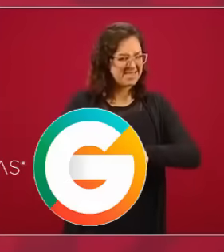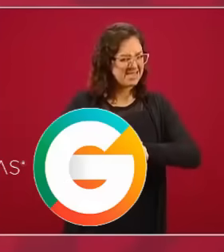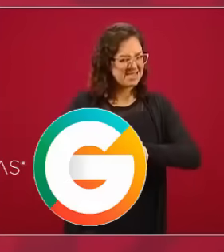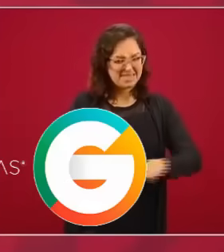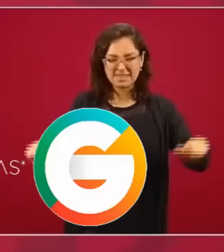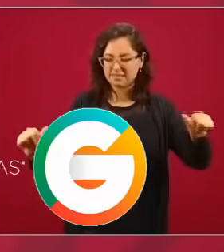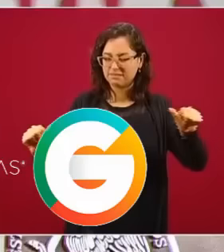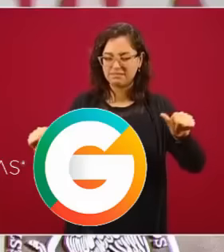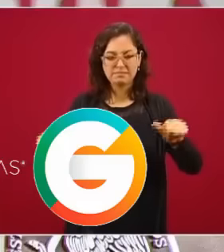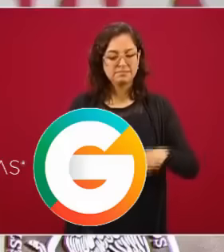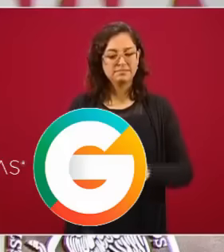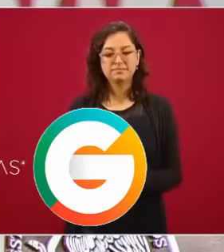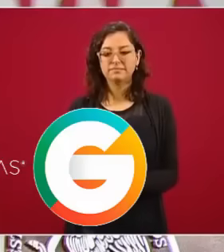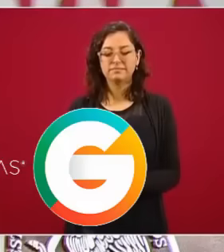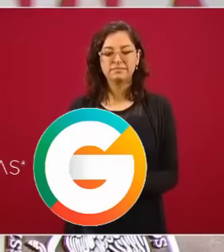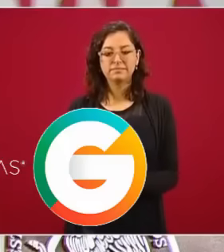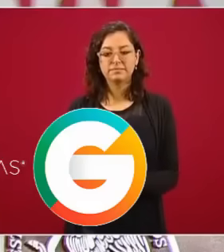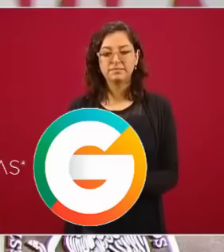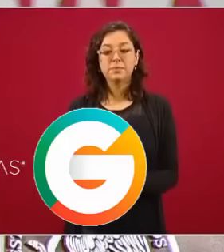tampoco